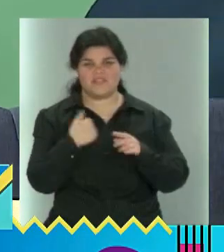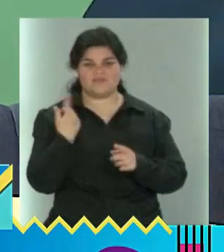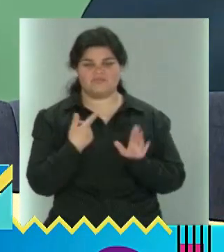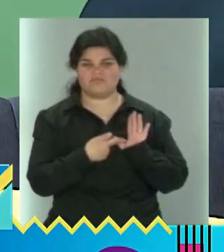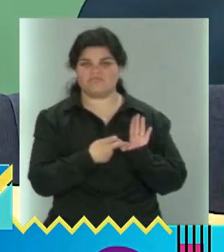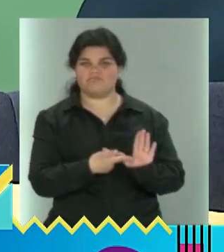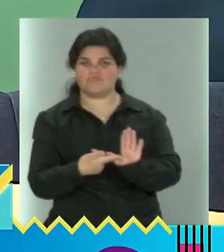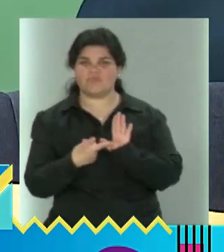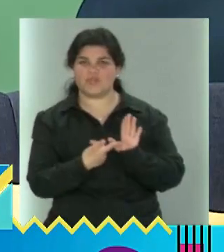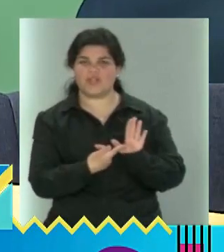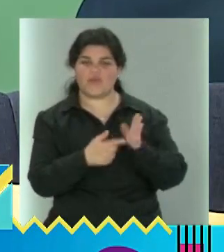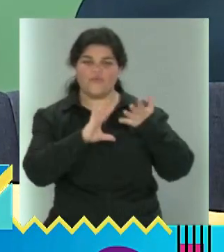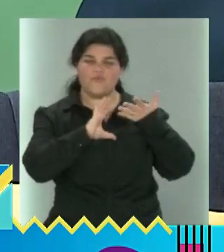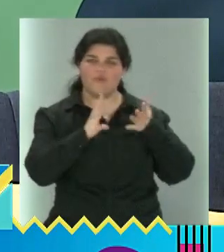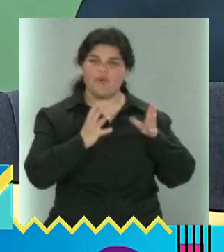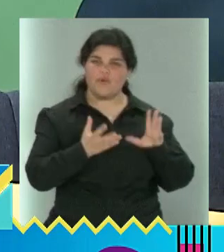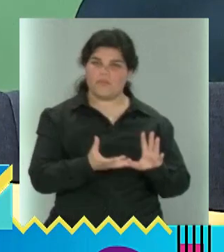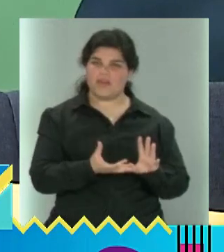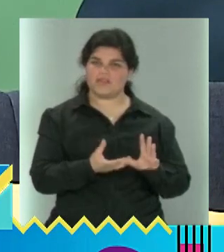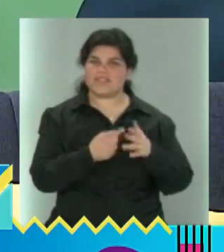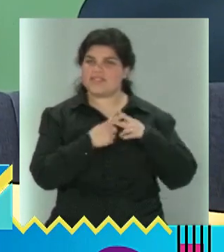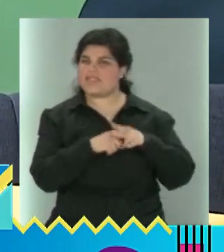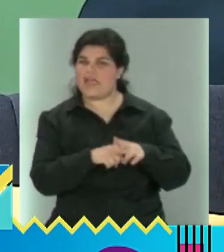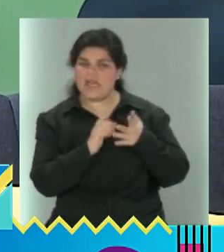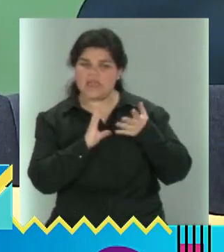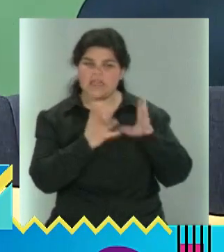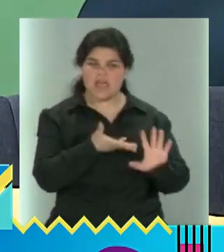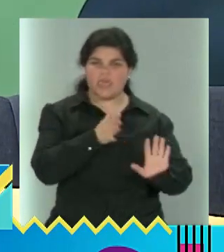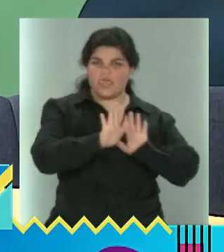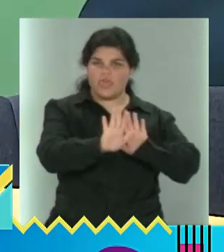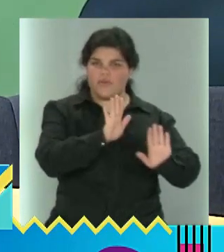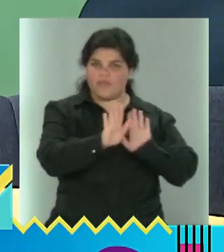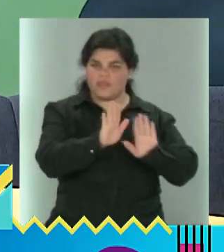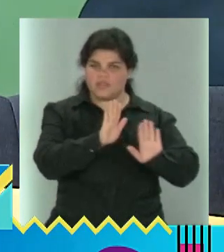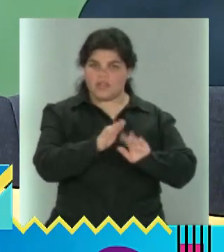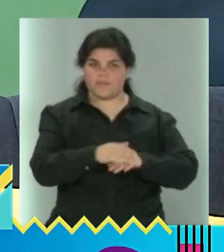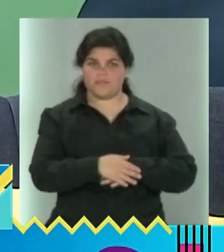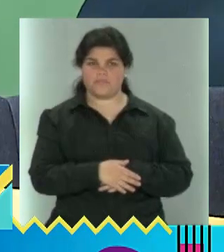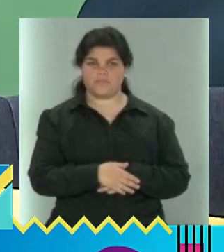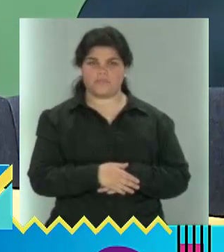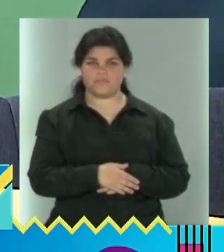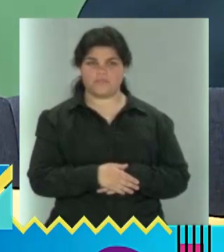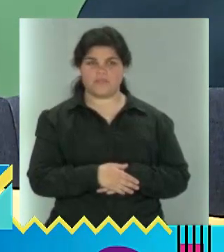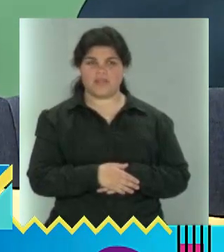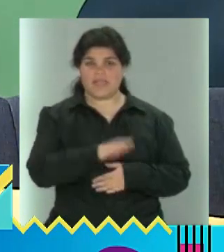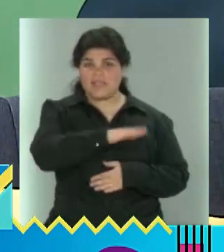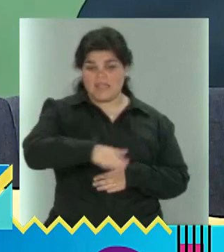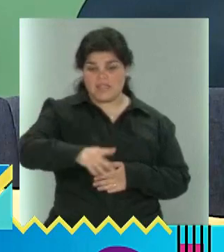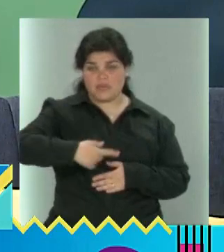básicamente técnicas de defensa. Van a trabajar los